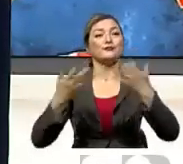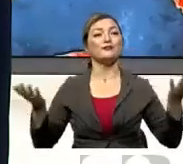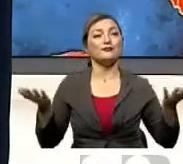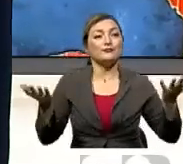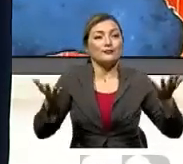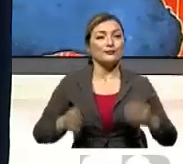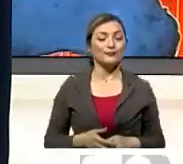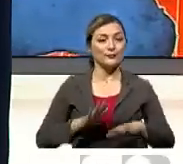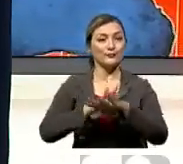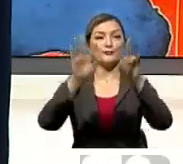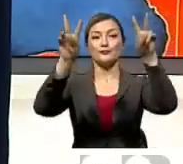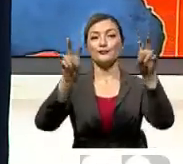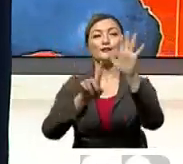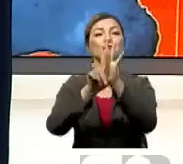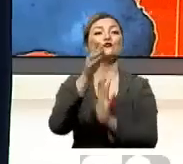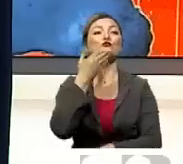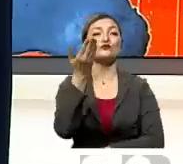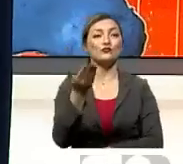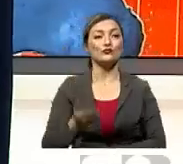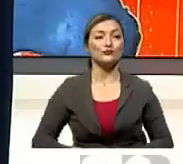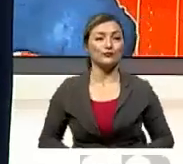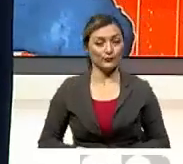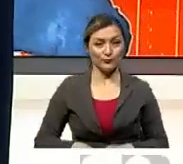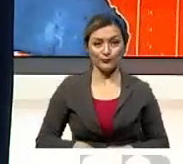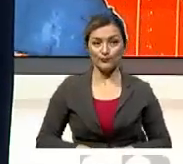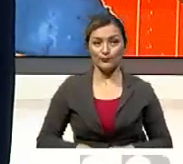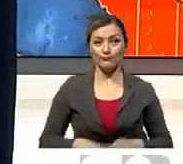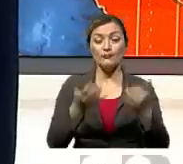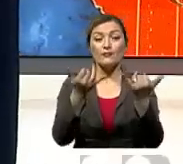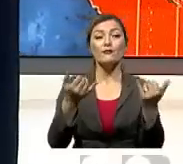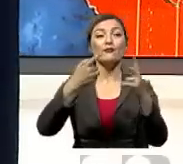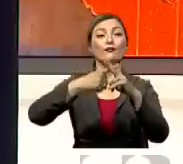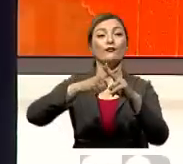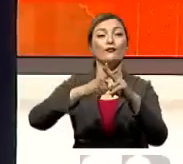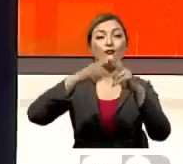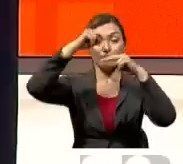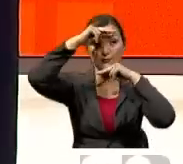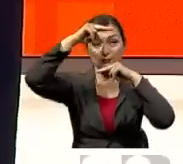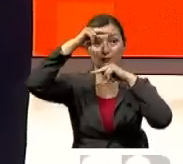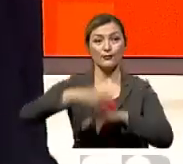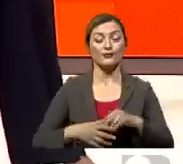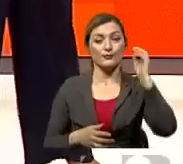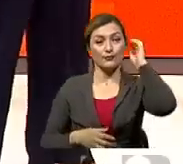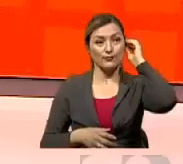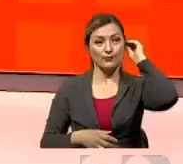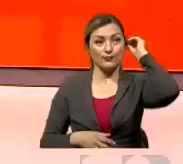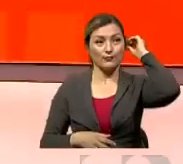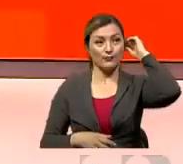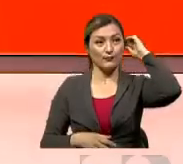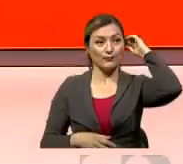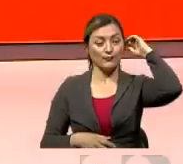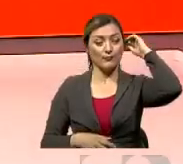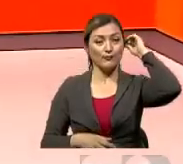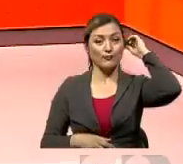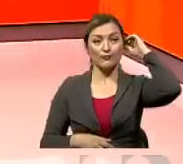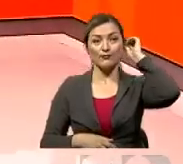para comentarles cómo se desarrolla ya este proceso. Así es, por ahora vamos a empezar ya con las noticias y sobre todo vamos a iniciar